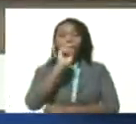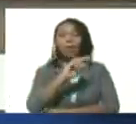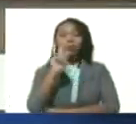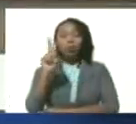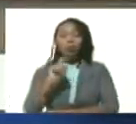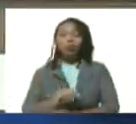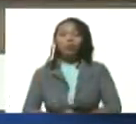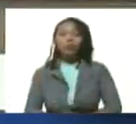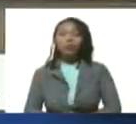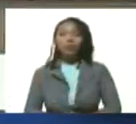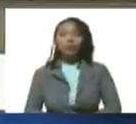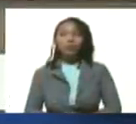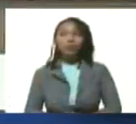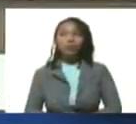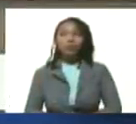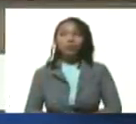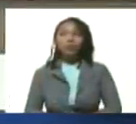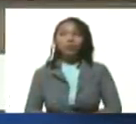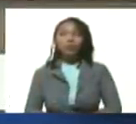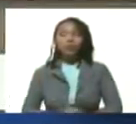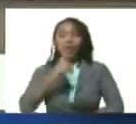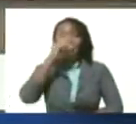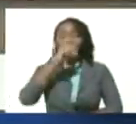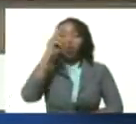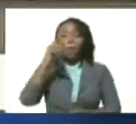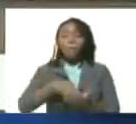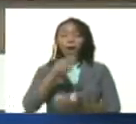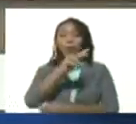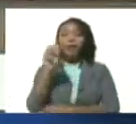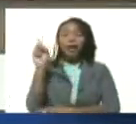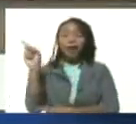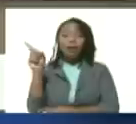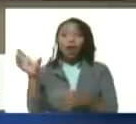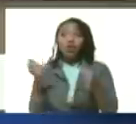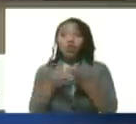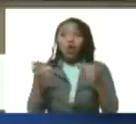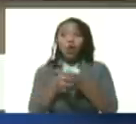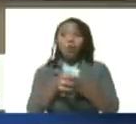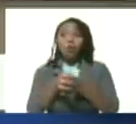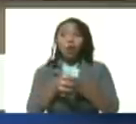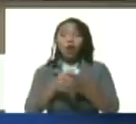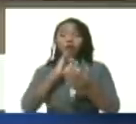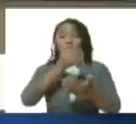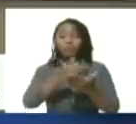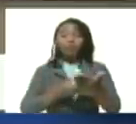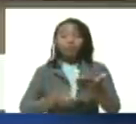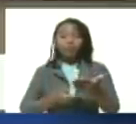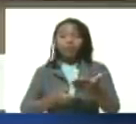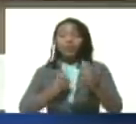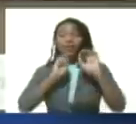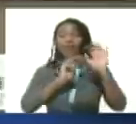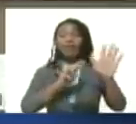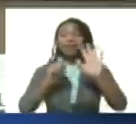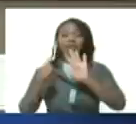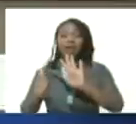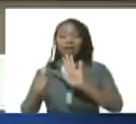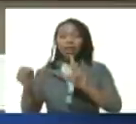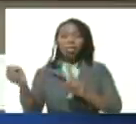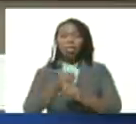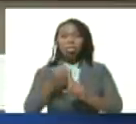2021. En el año 2020, este organismo documentó 76